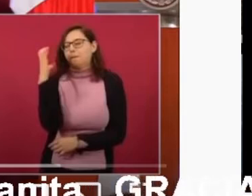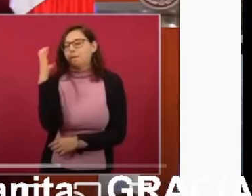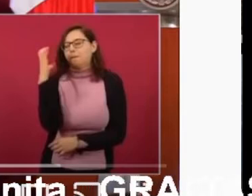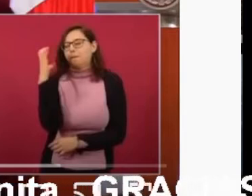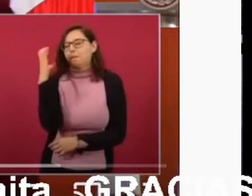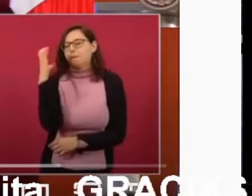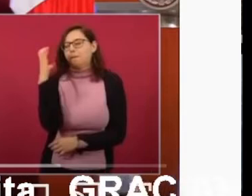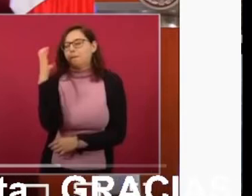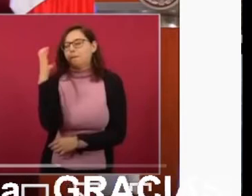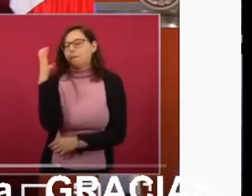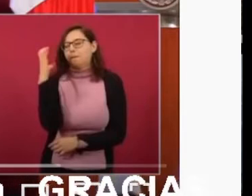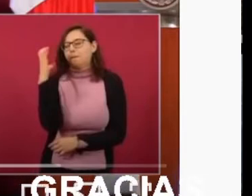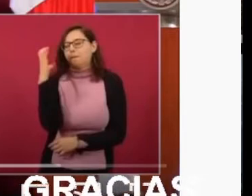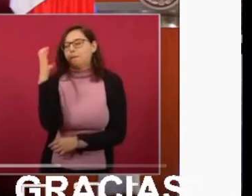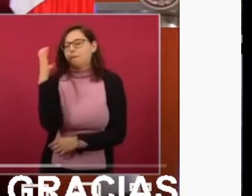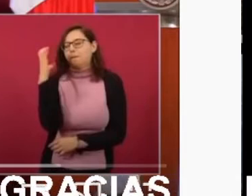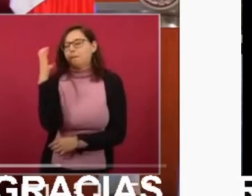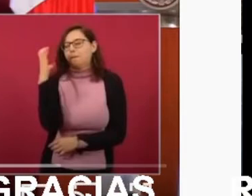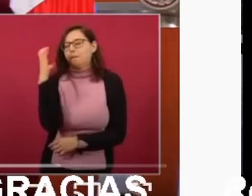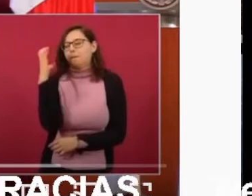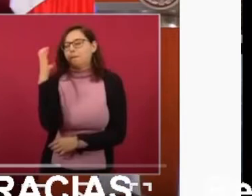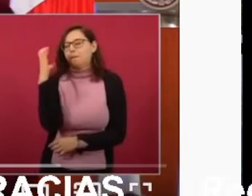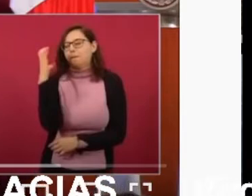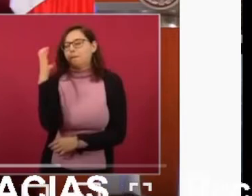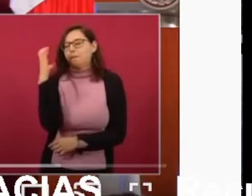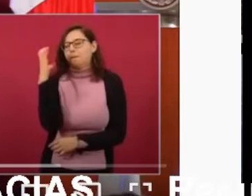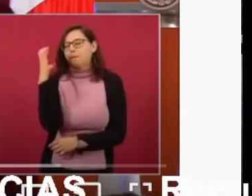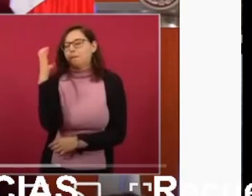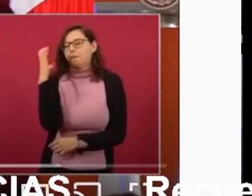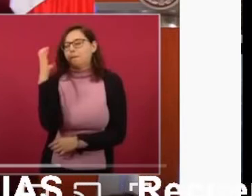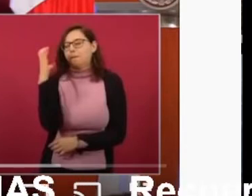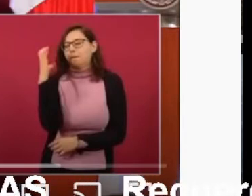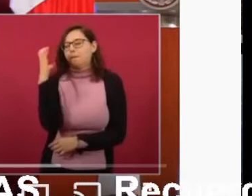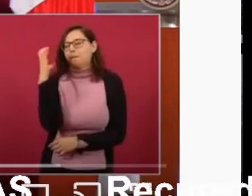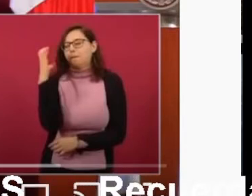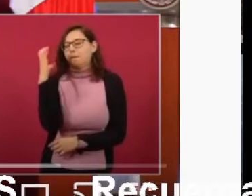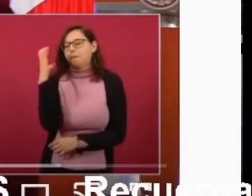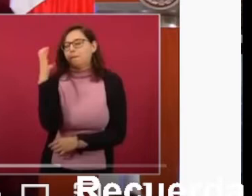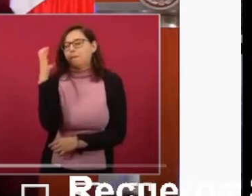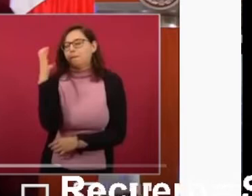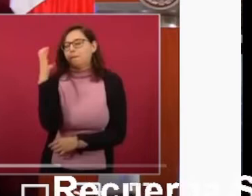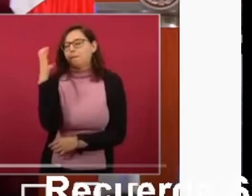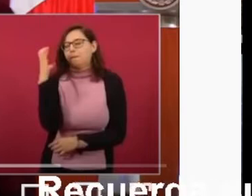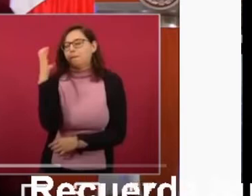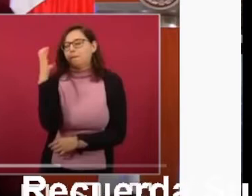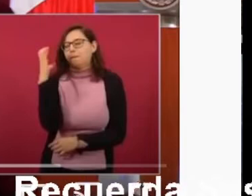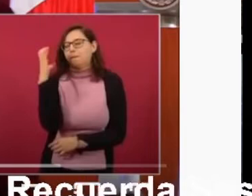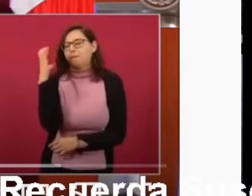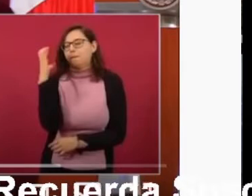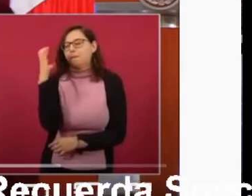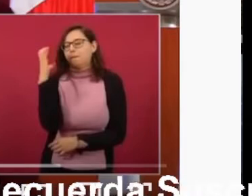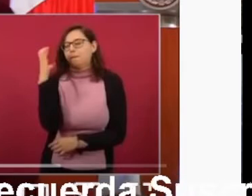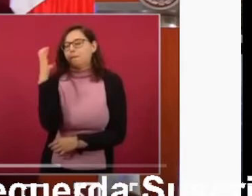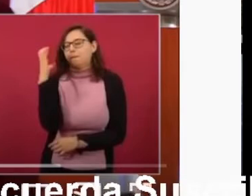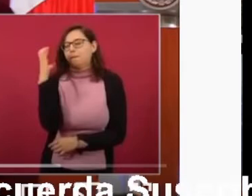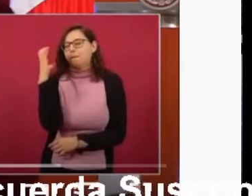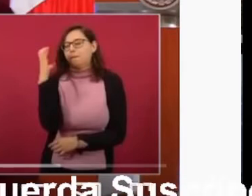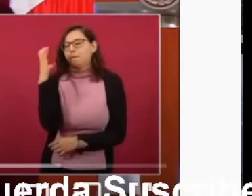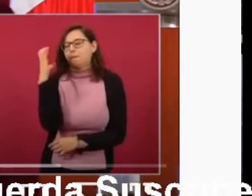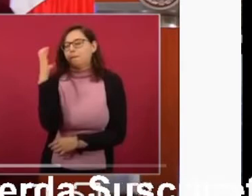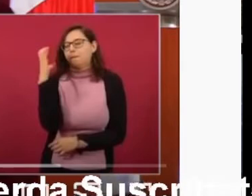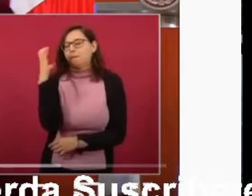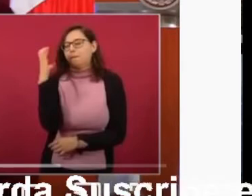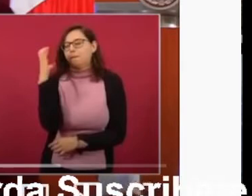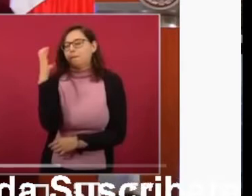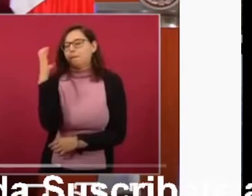y también que va pero bueno ok mis queridos amigos espero que que